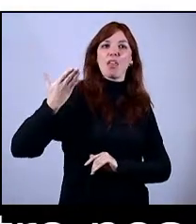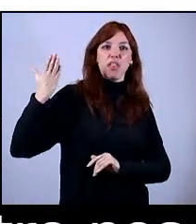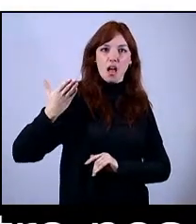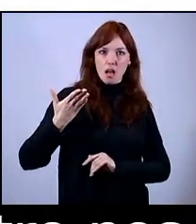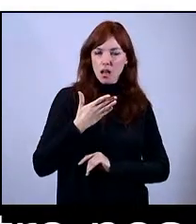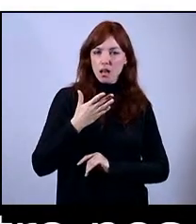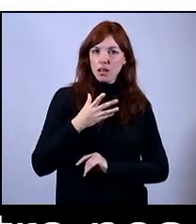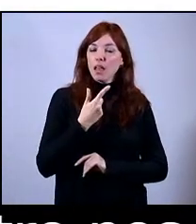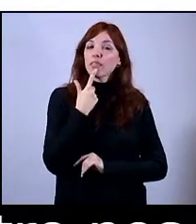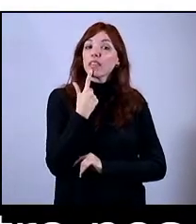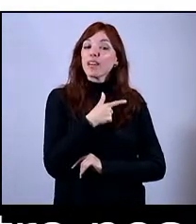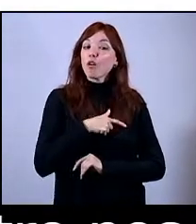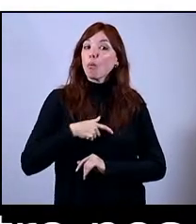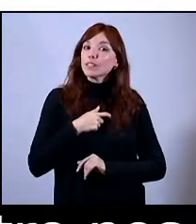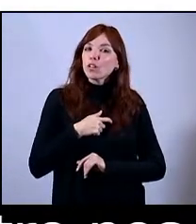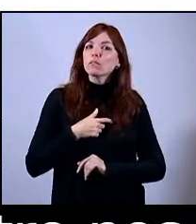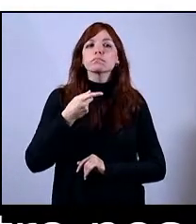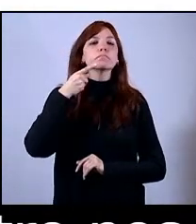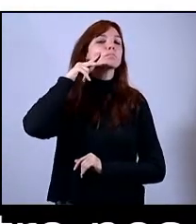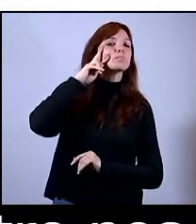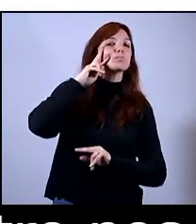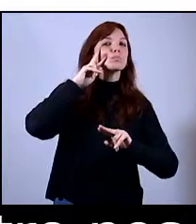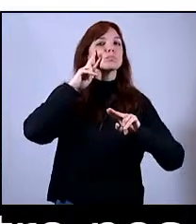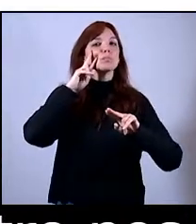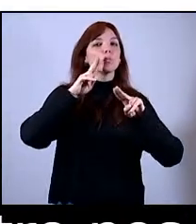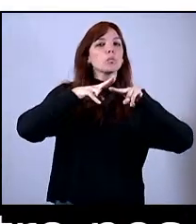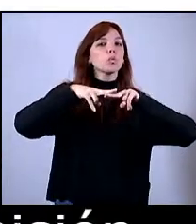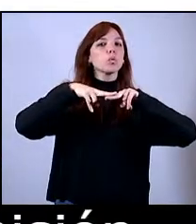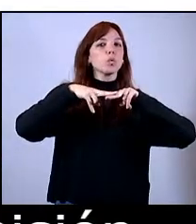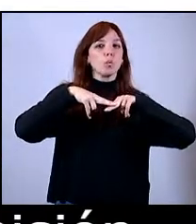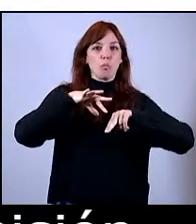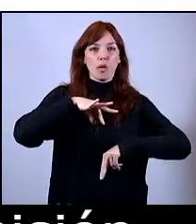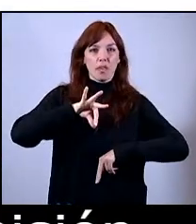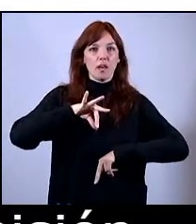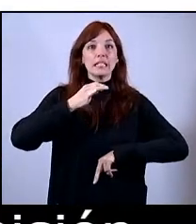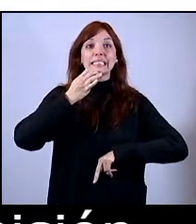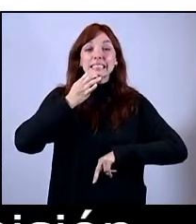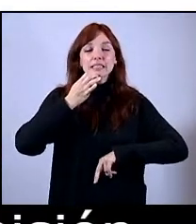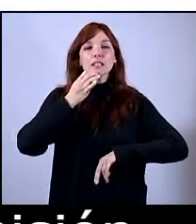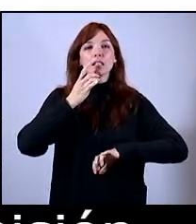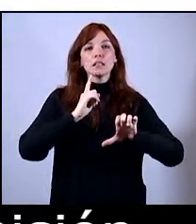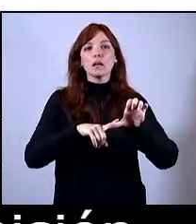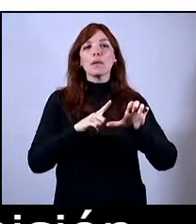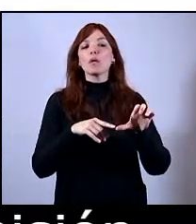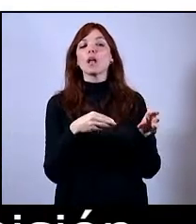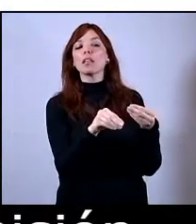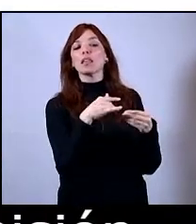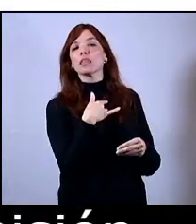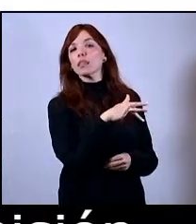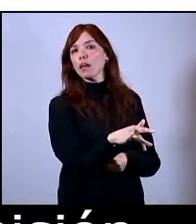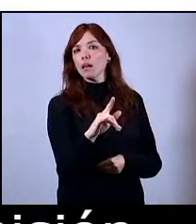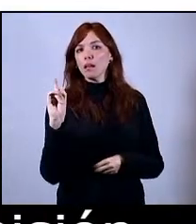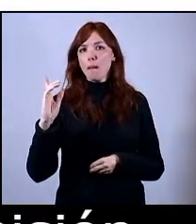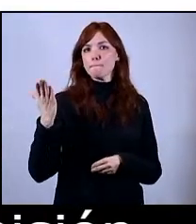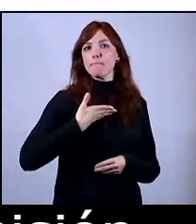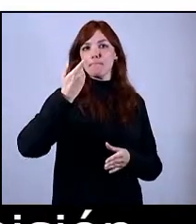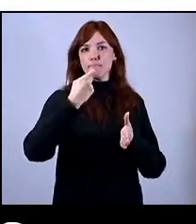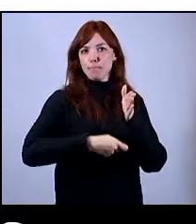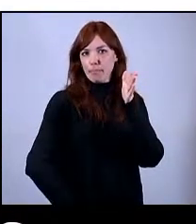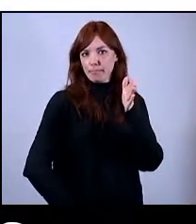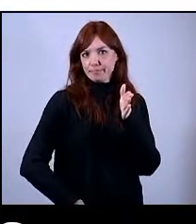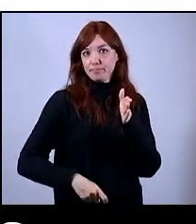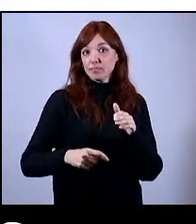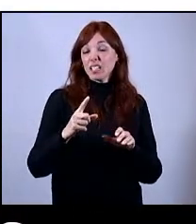de que la comisión podría venir a inspeccionarnos si llevábamos a cabo esas flexibilizaciones, no solo a Extremadura, sino a